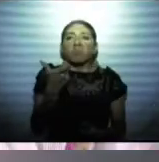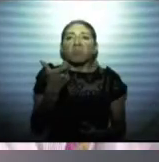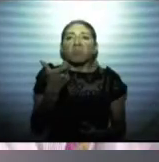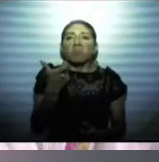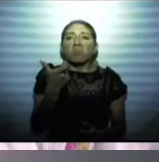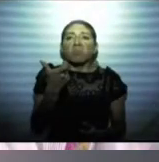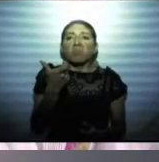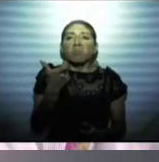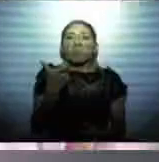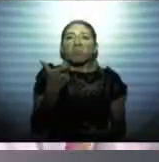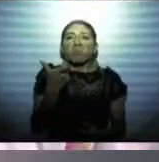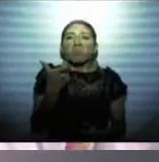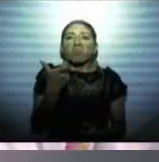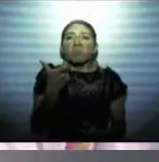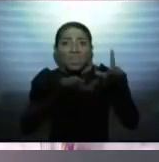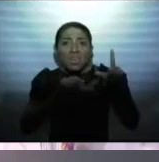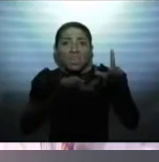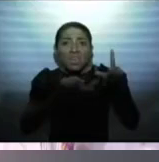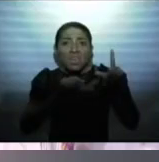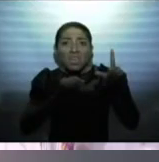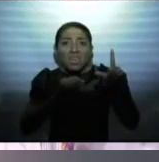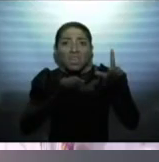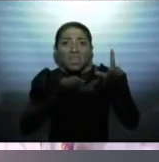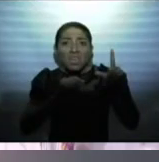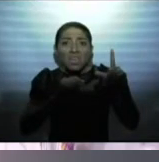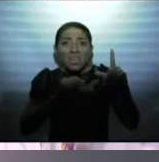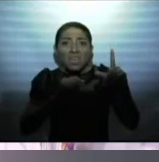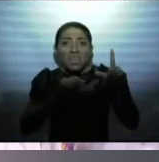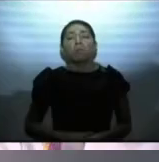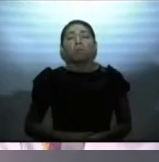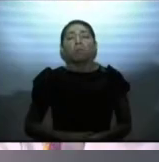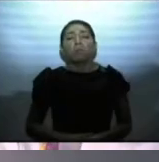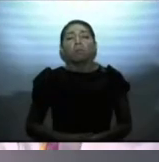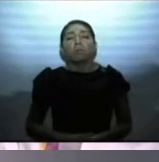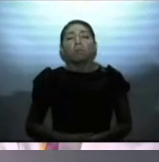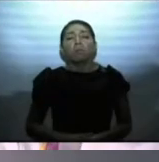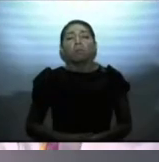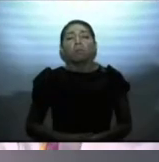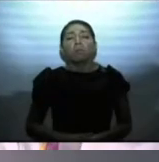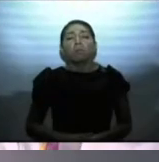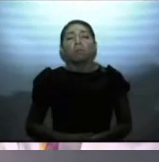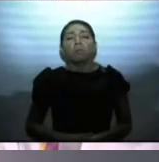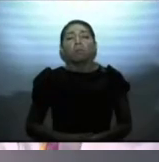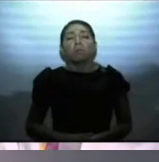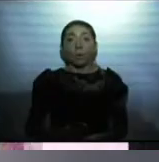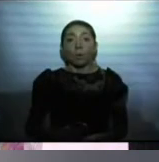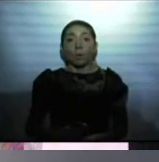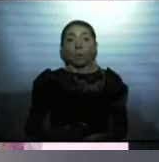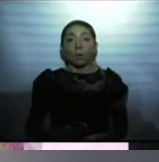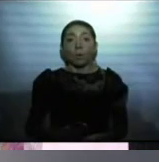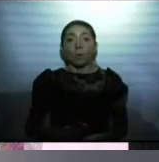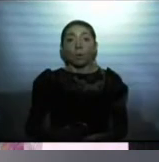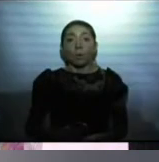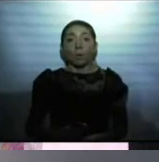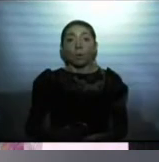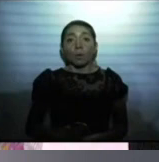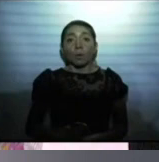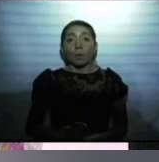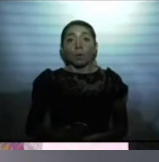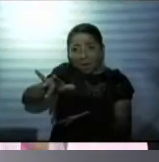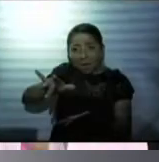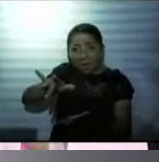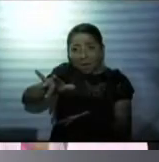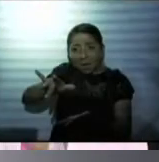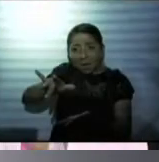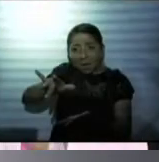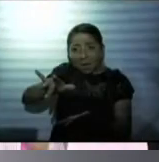Ana se está cuando apoya al que menos tiene. Fíjense,